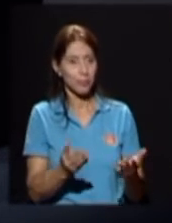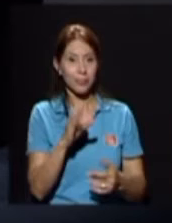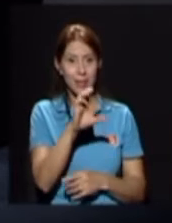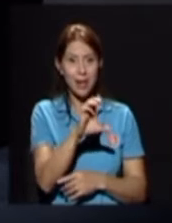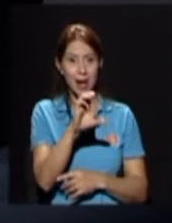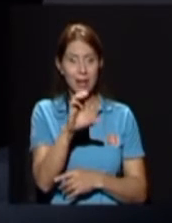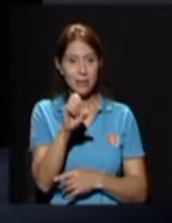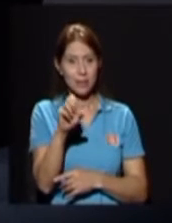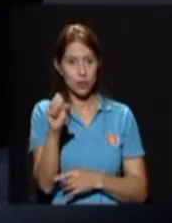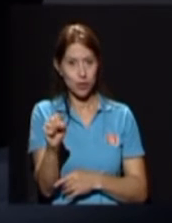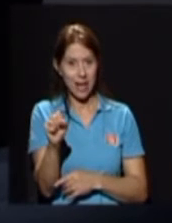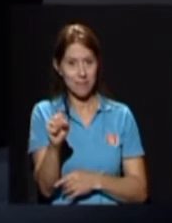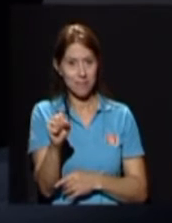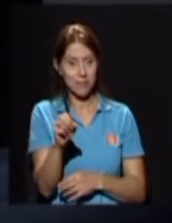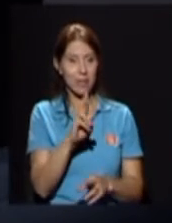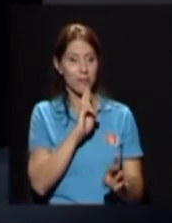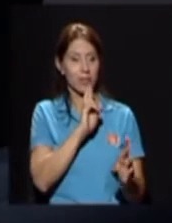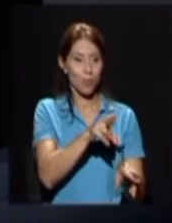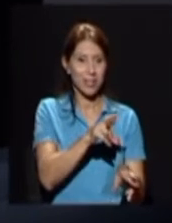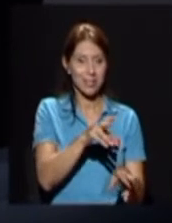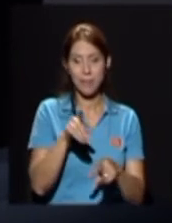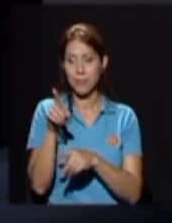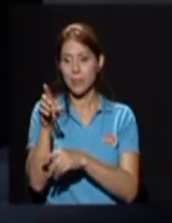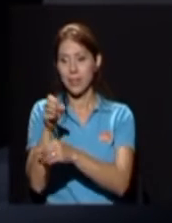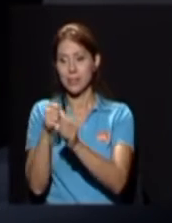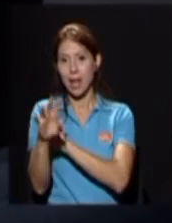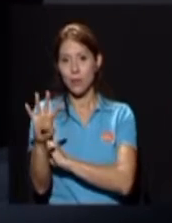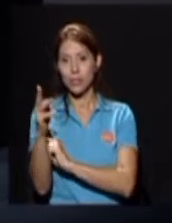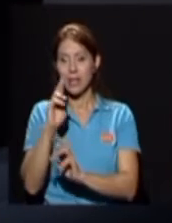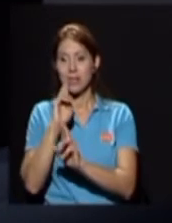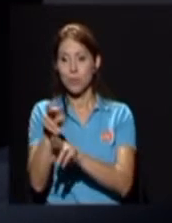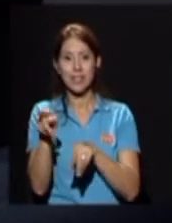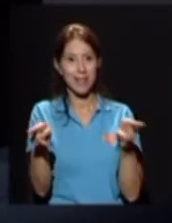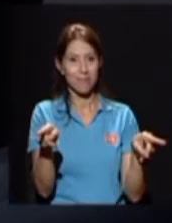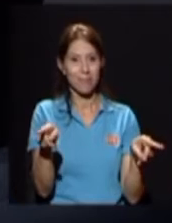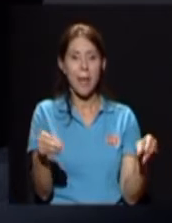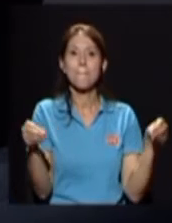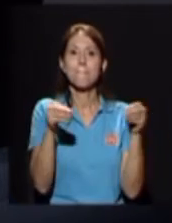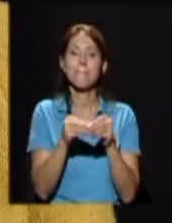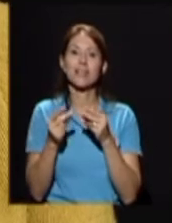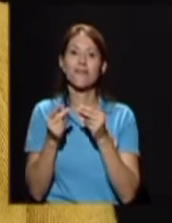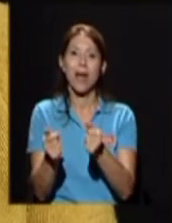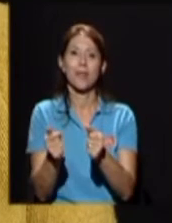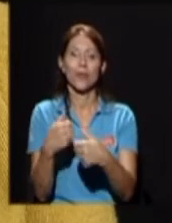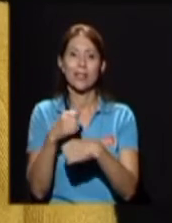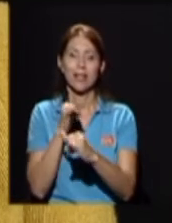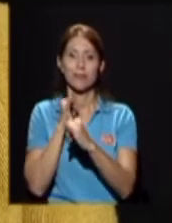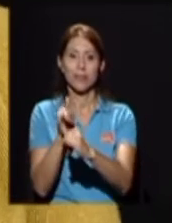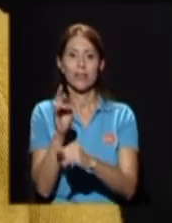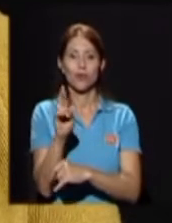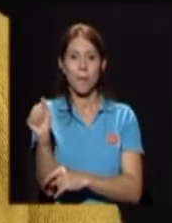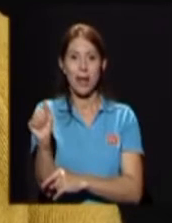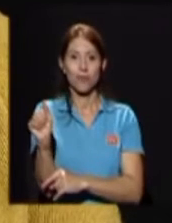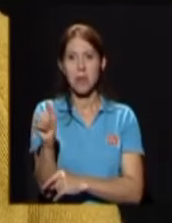al asegurado y la respuesta que le puede dar la sala constitucional es muchísimo más rápida. Un amparo en general más o